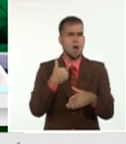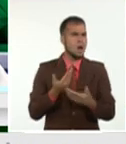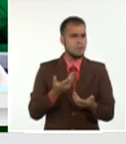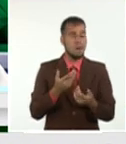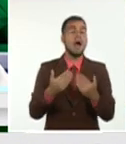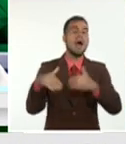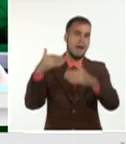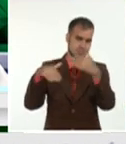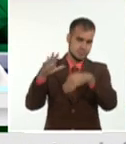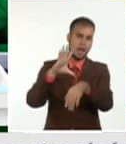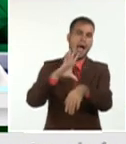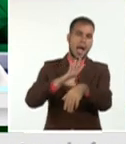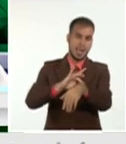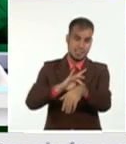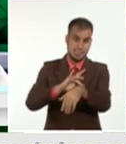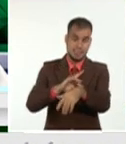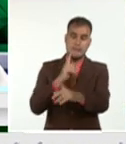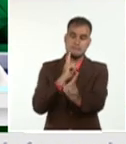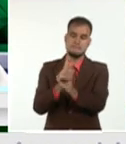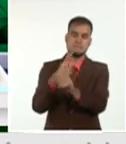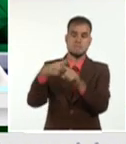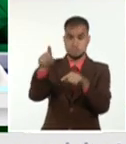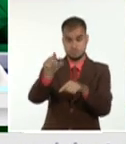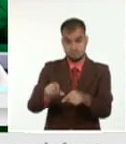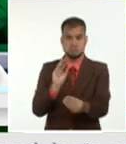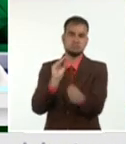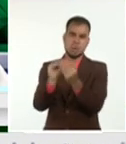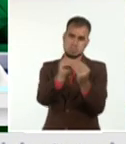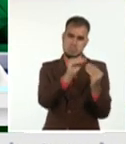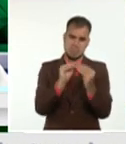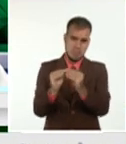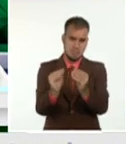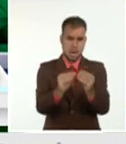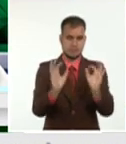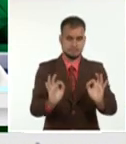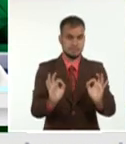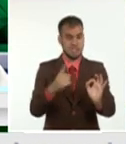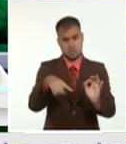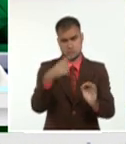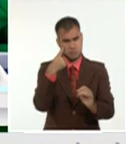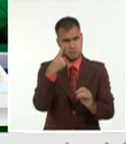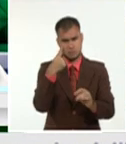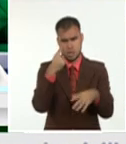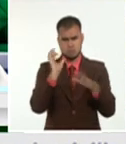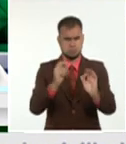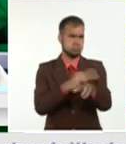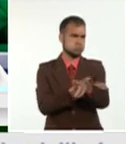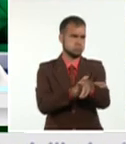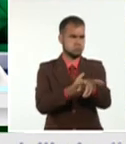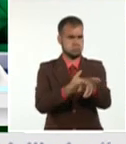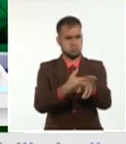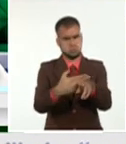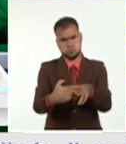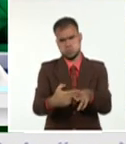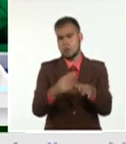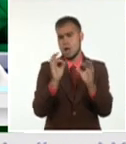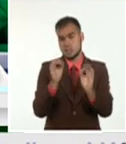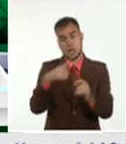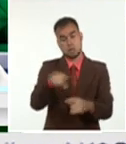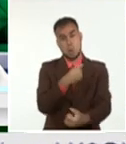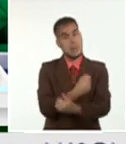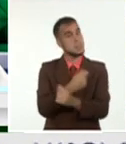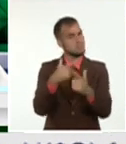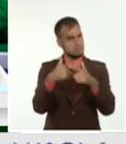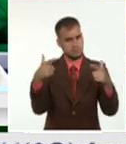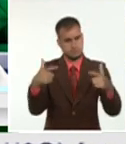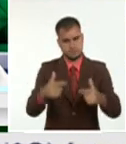confirmados. Es lo que está predominando desde siempre, es el grupo de mayor riesgo. En el acumulado